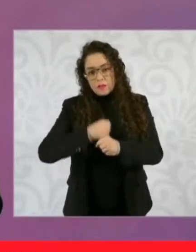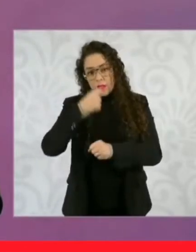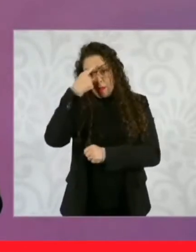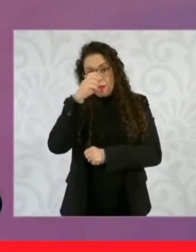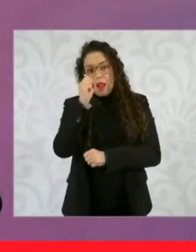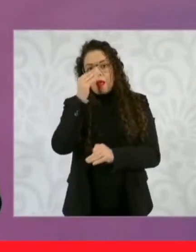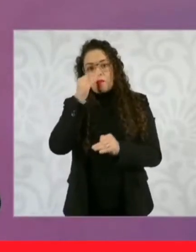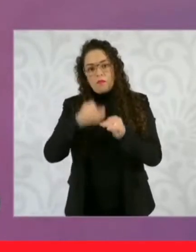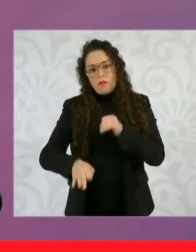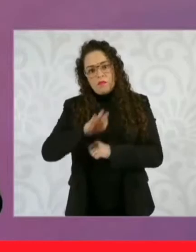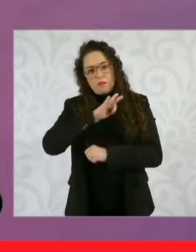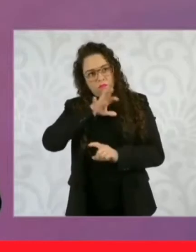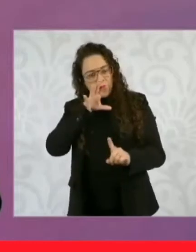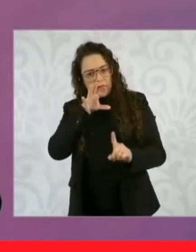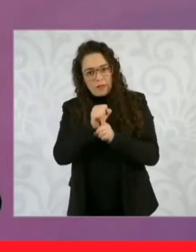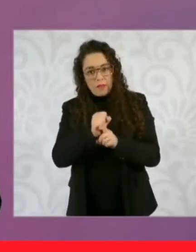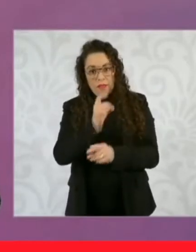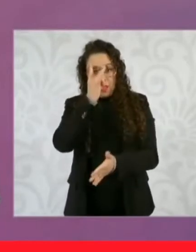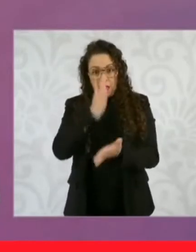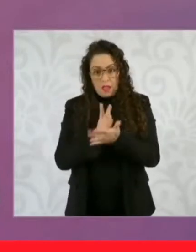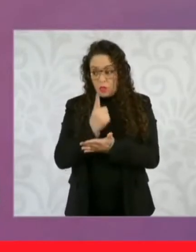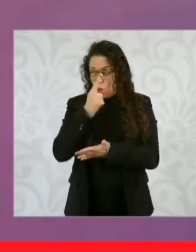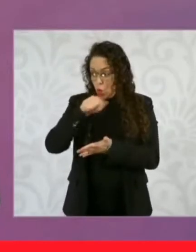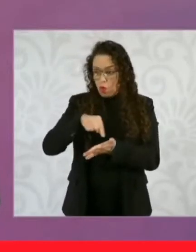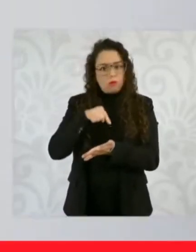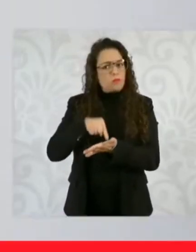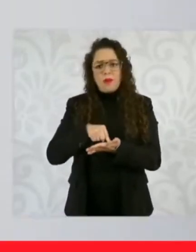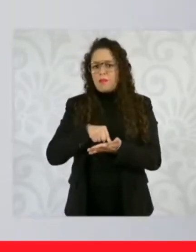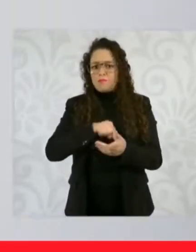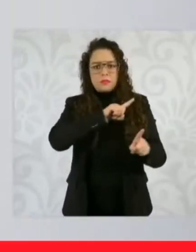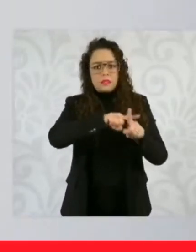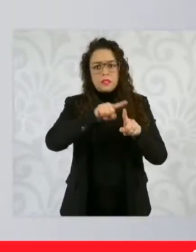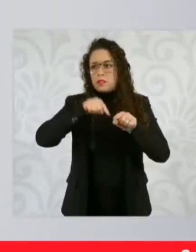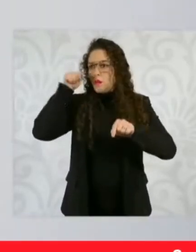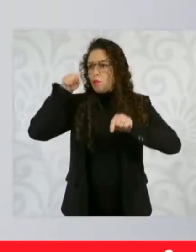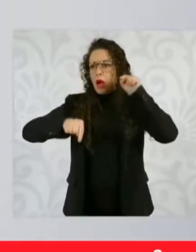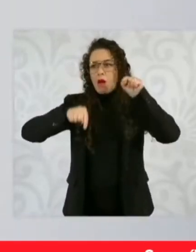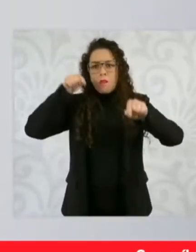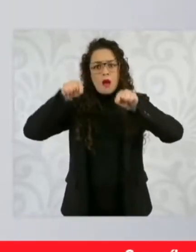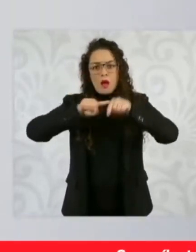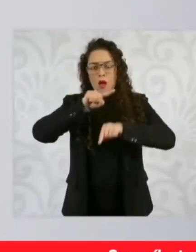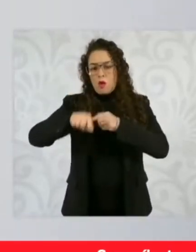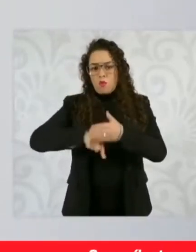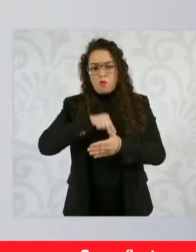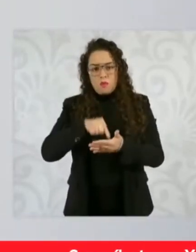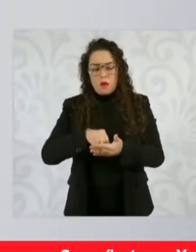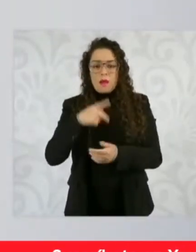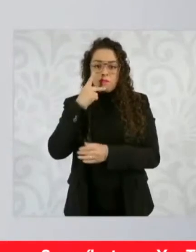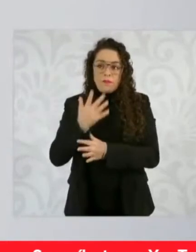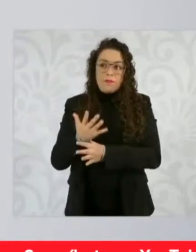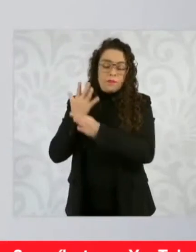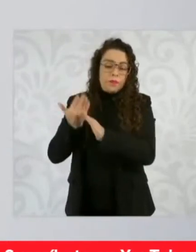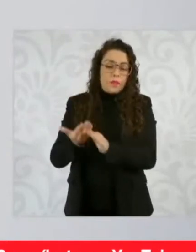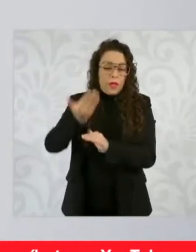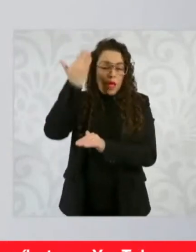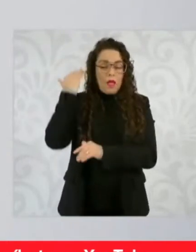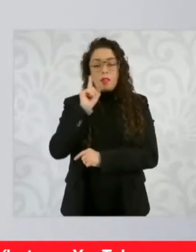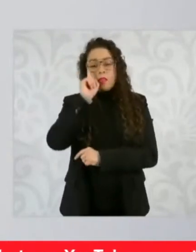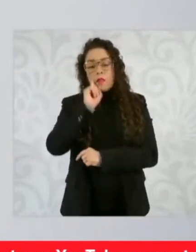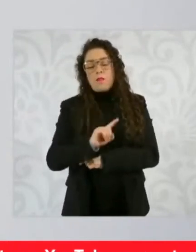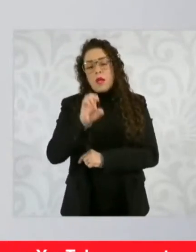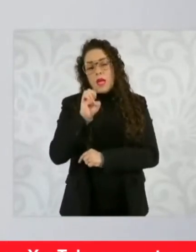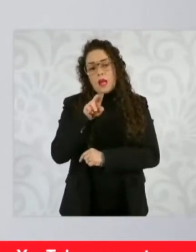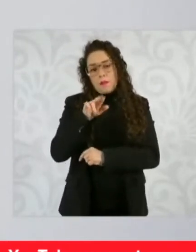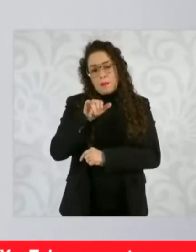distintas entidades. Y bueno, este derecho de estricta justicia, como lo enunció Ermila Galindo en su momento, pues